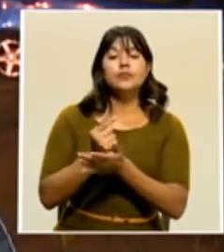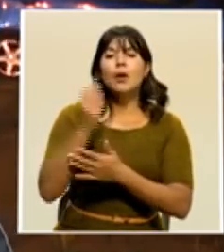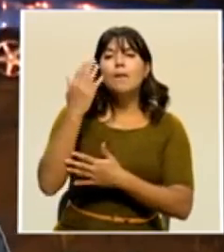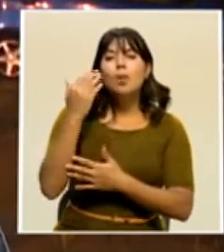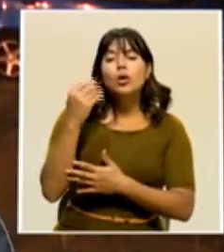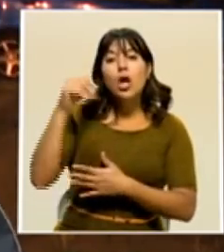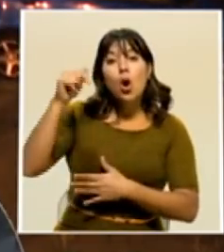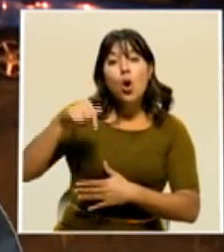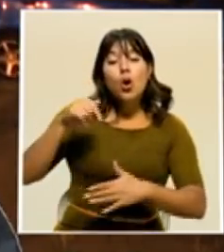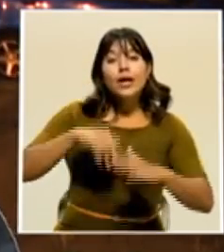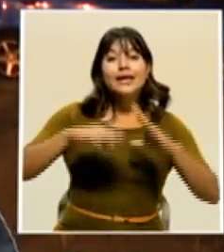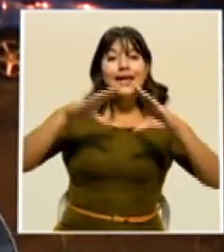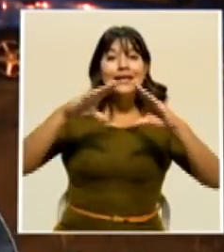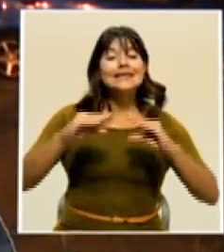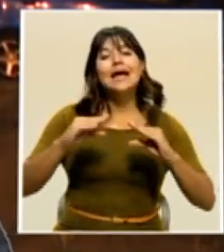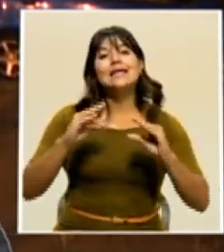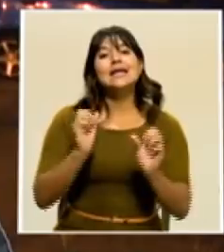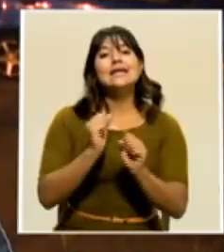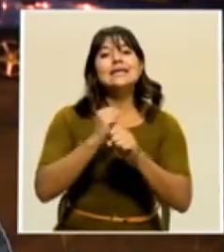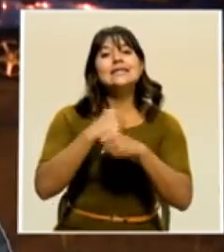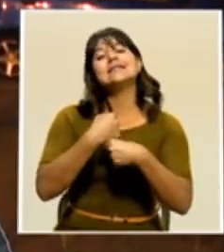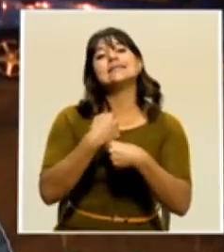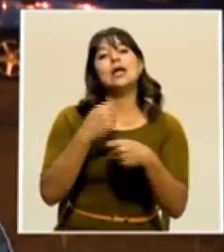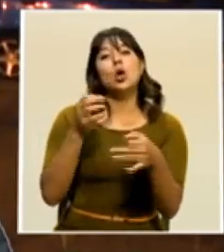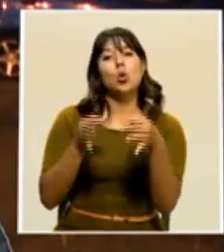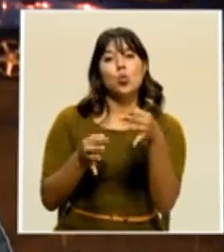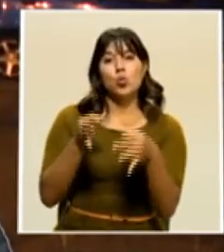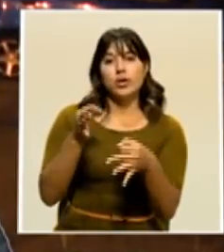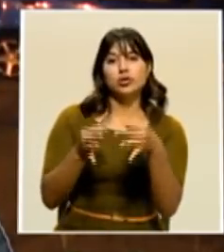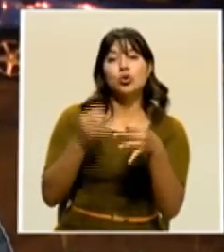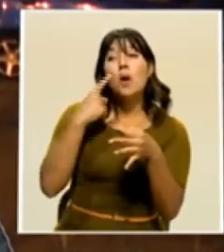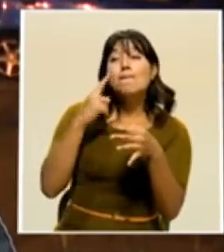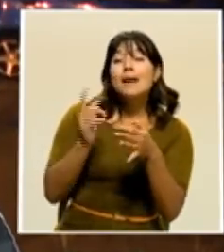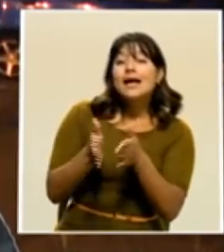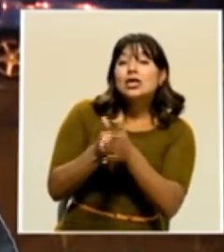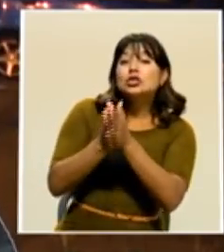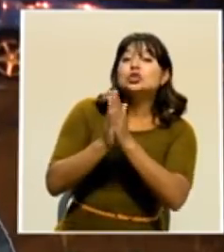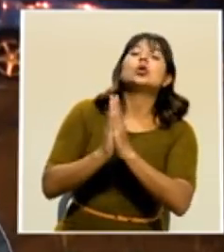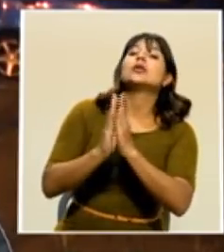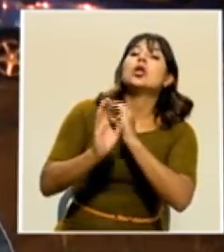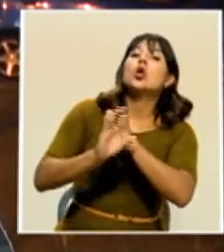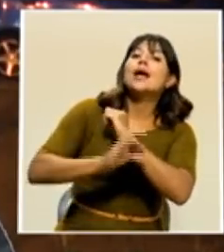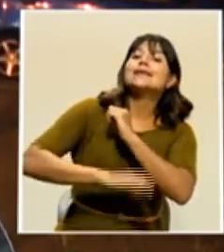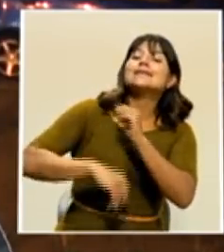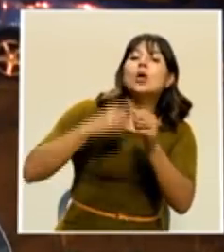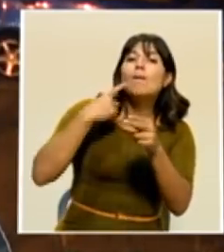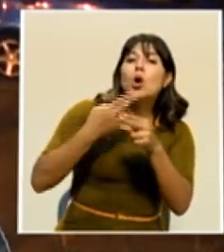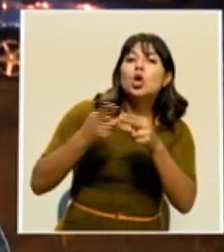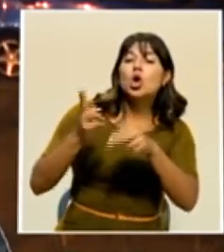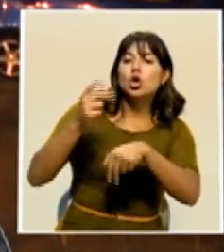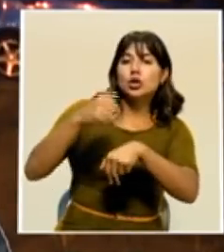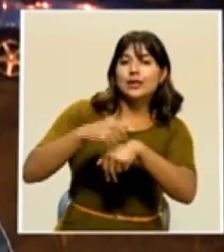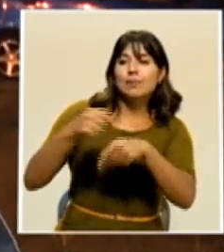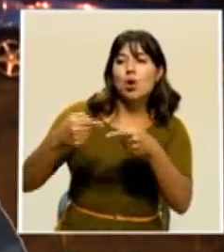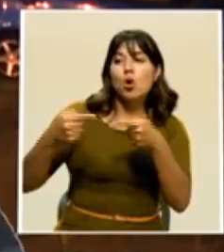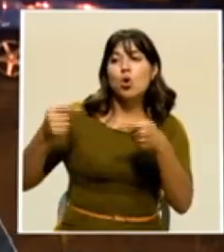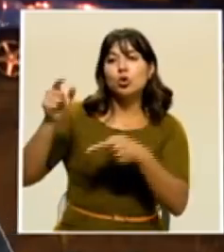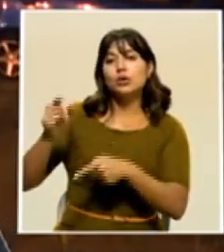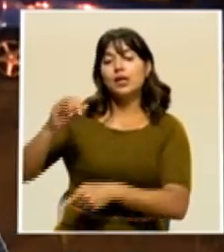porque esta tarde se realiza la audiencia de solicitud de medidas cautelares de la Fiscalía contra Juan Carlos